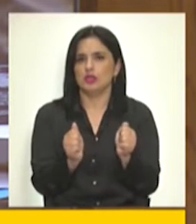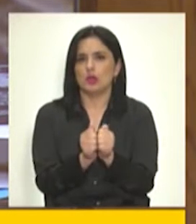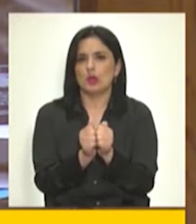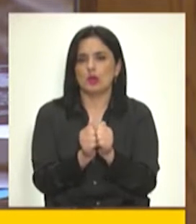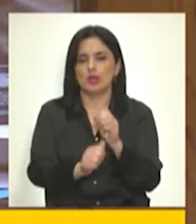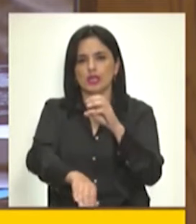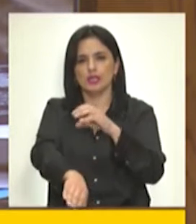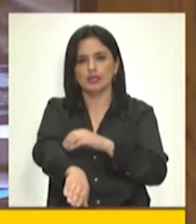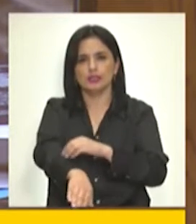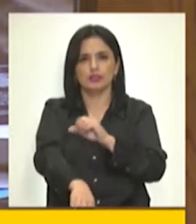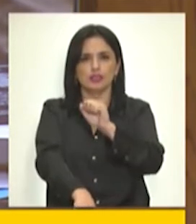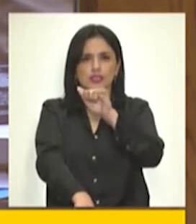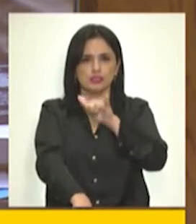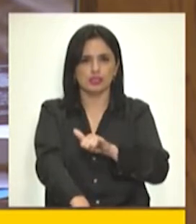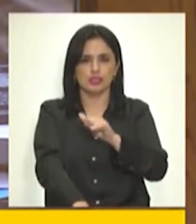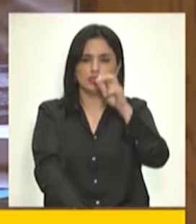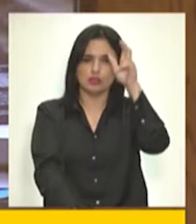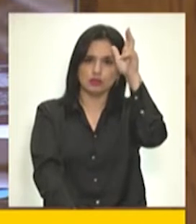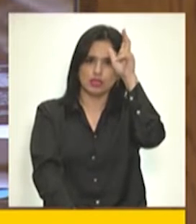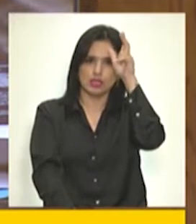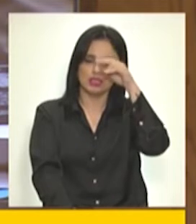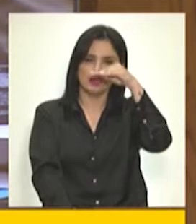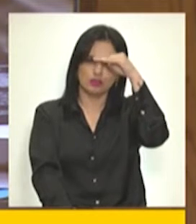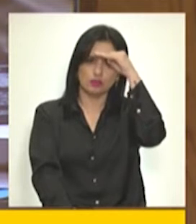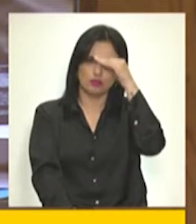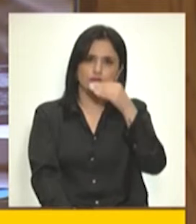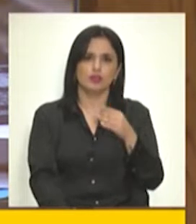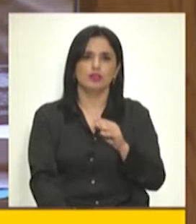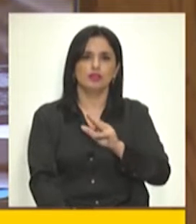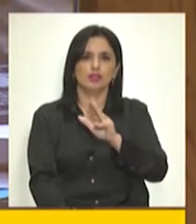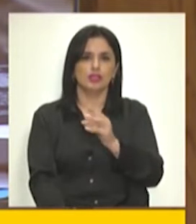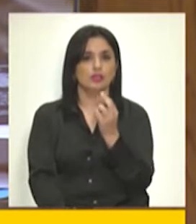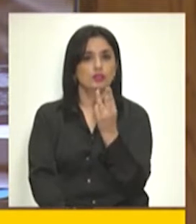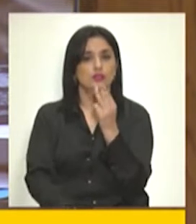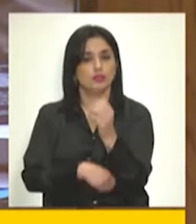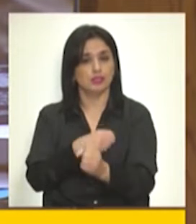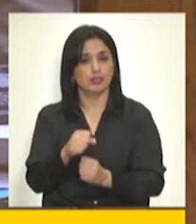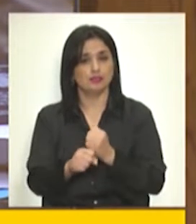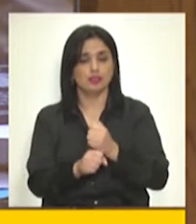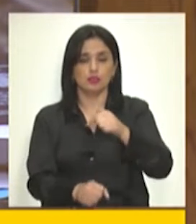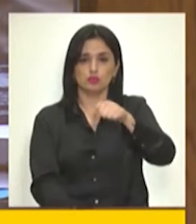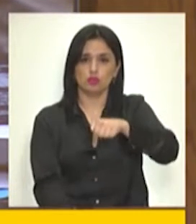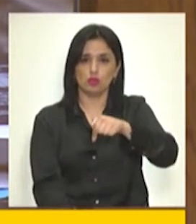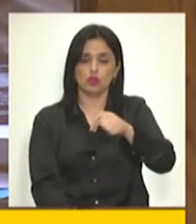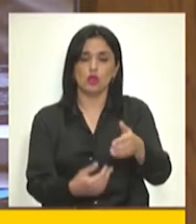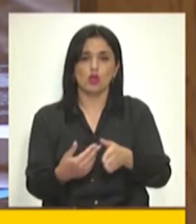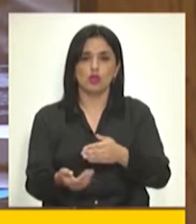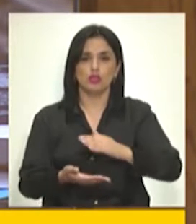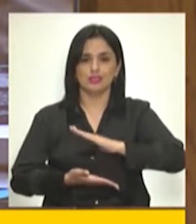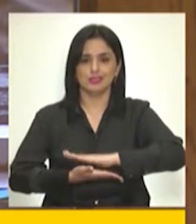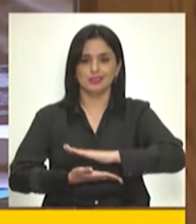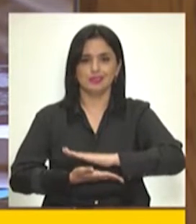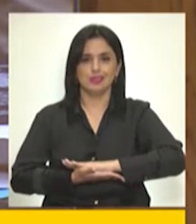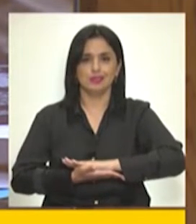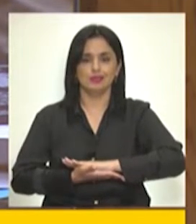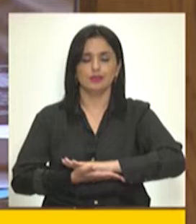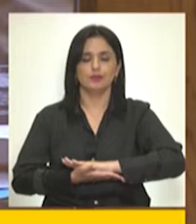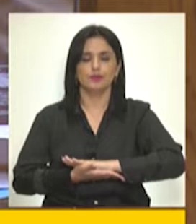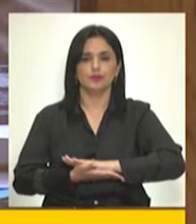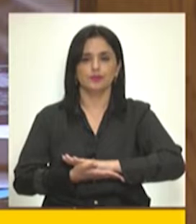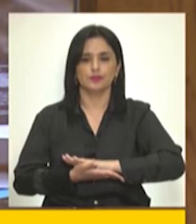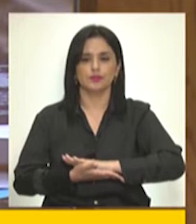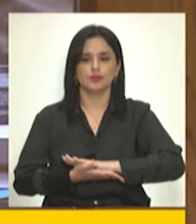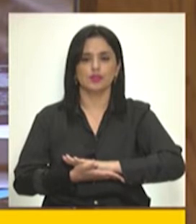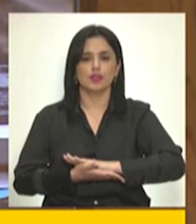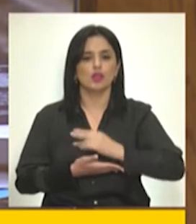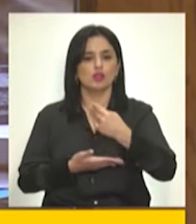y confío que en esta renovación estos 93 años en el día de hoy en que se Está celebrando estos 93 años su comunidad